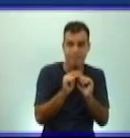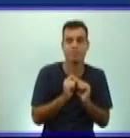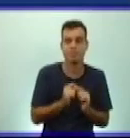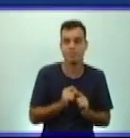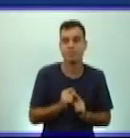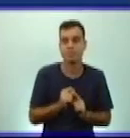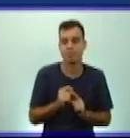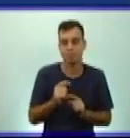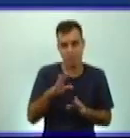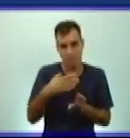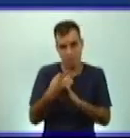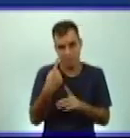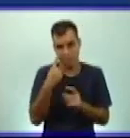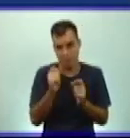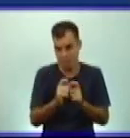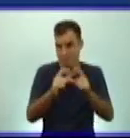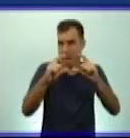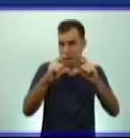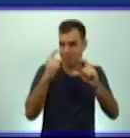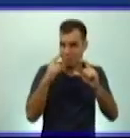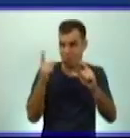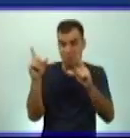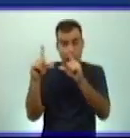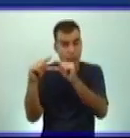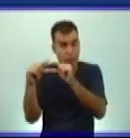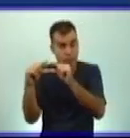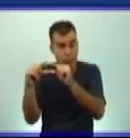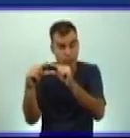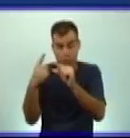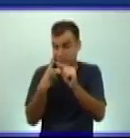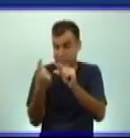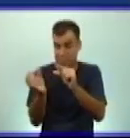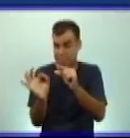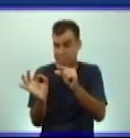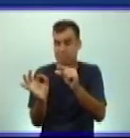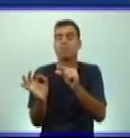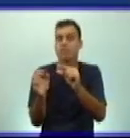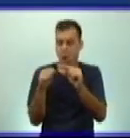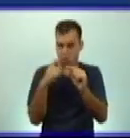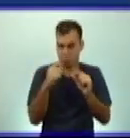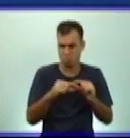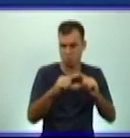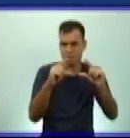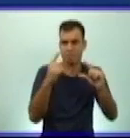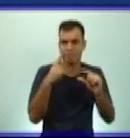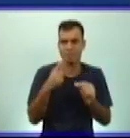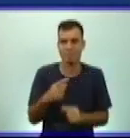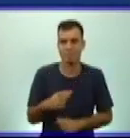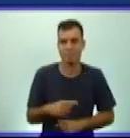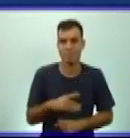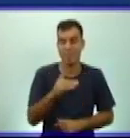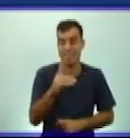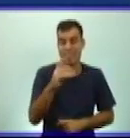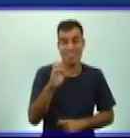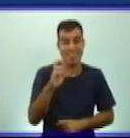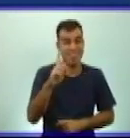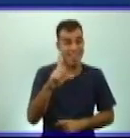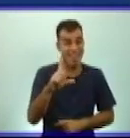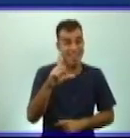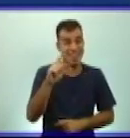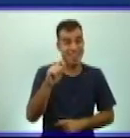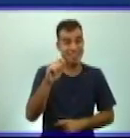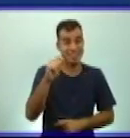vamos a ver un poco más ampliado, un poco más grande. Bueno, pues delta, ya ustedes también conocen lo que significa. Delta